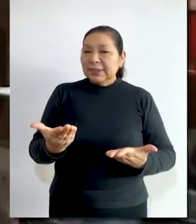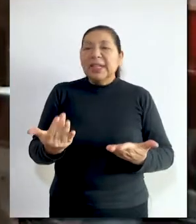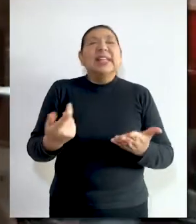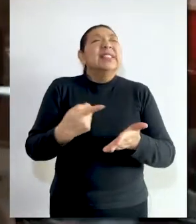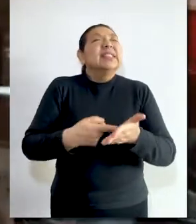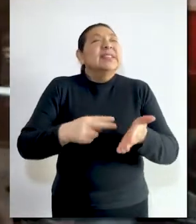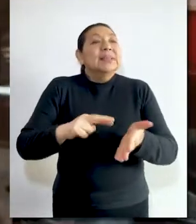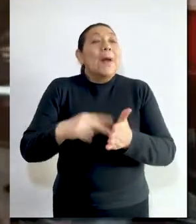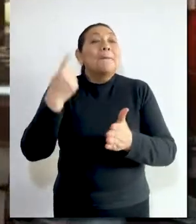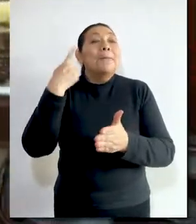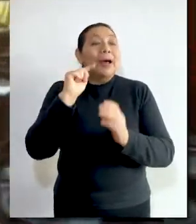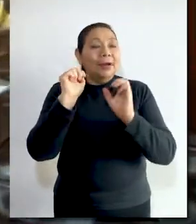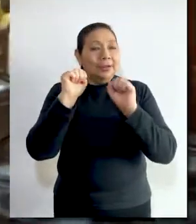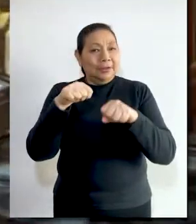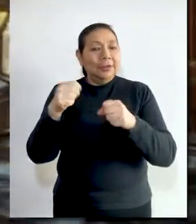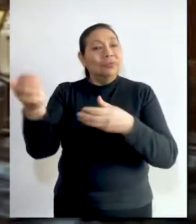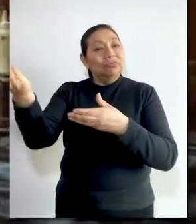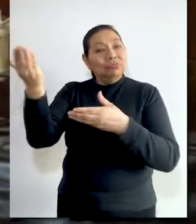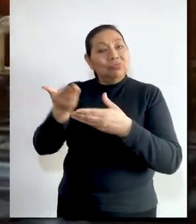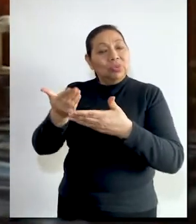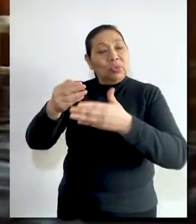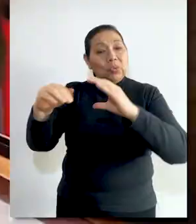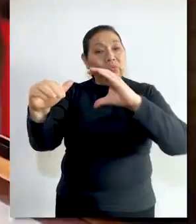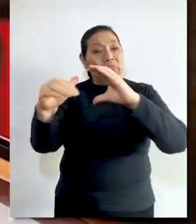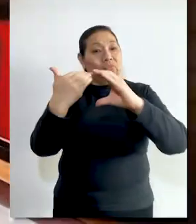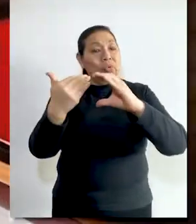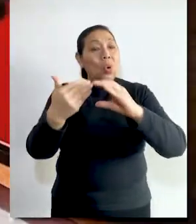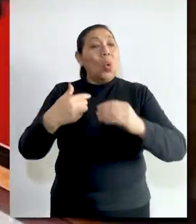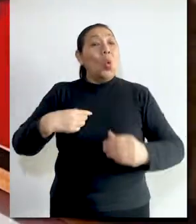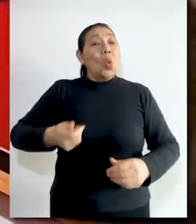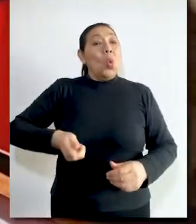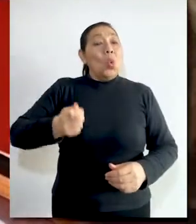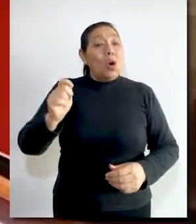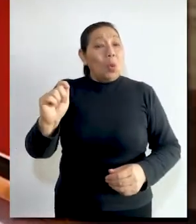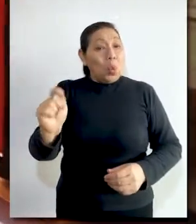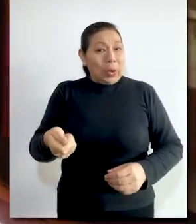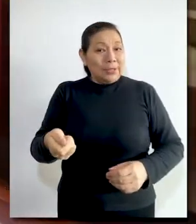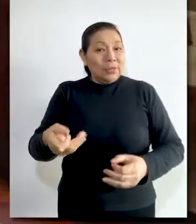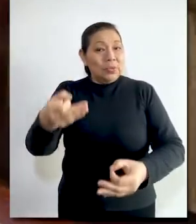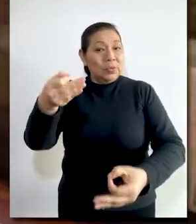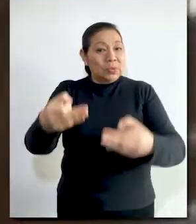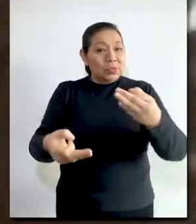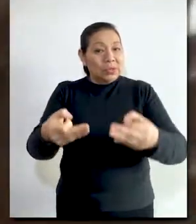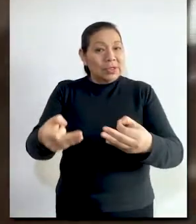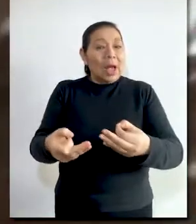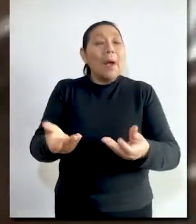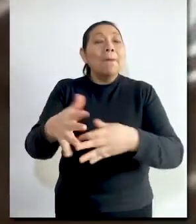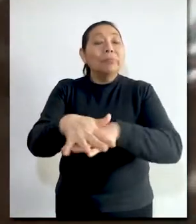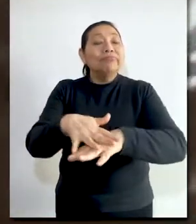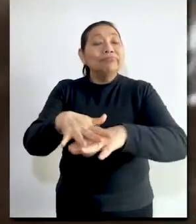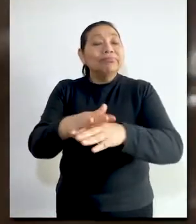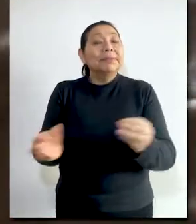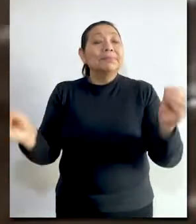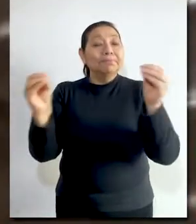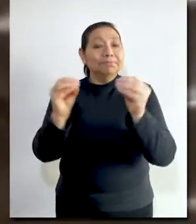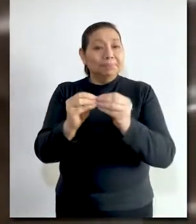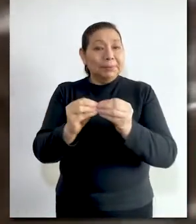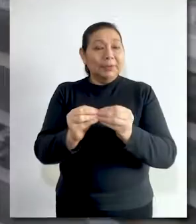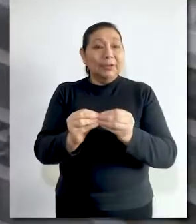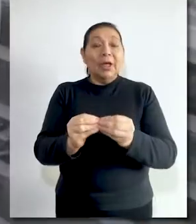esto es para que se reconduzca el expediente al juez competente para tramitarlo en la vía contencioso-administrativa